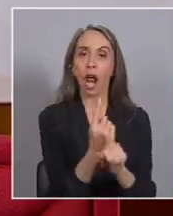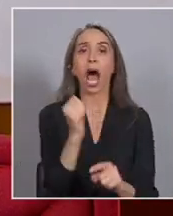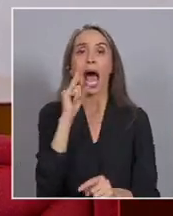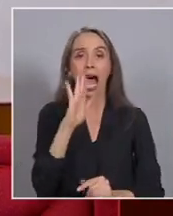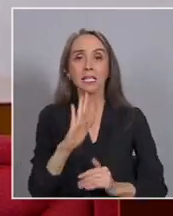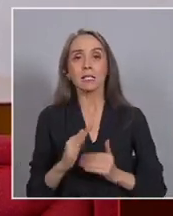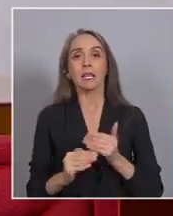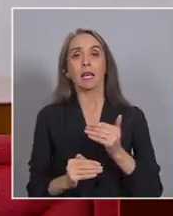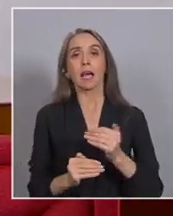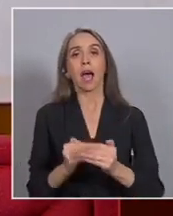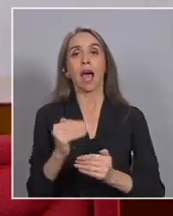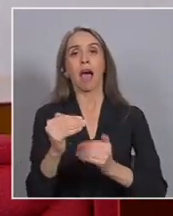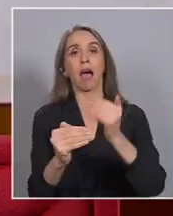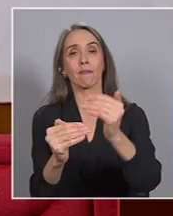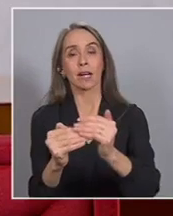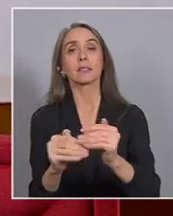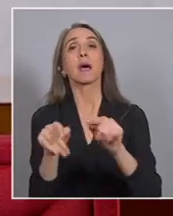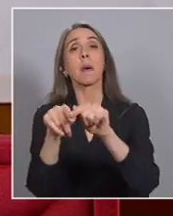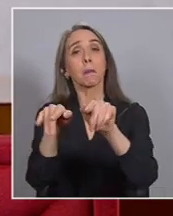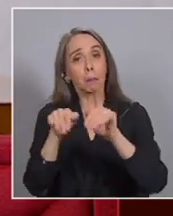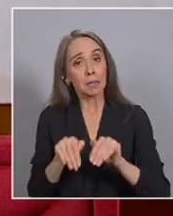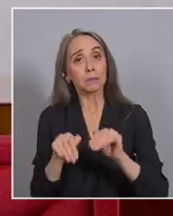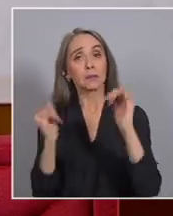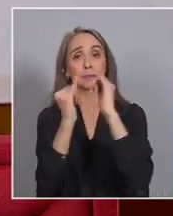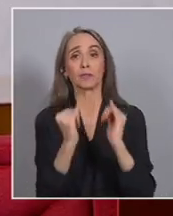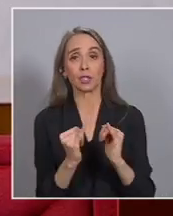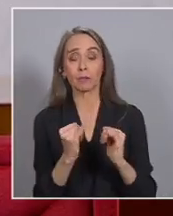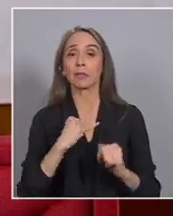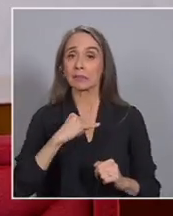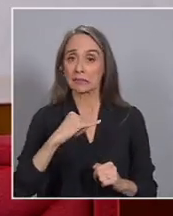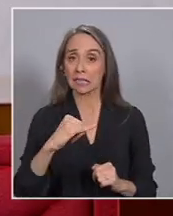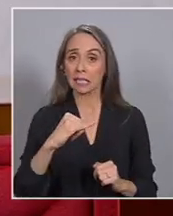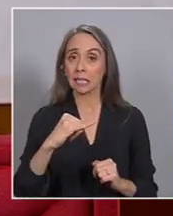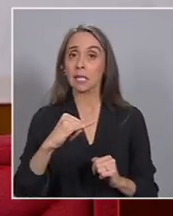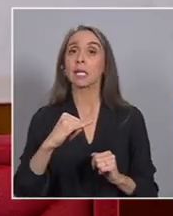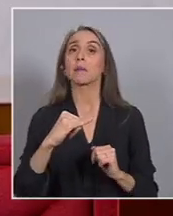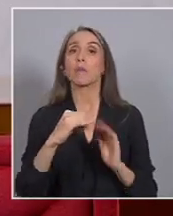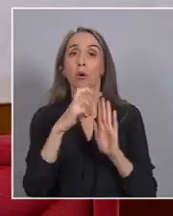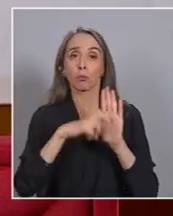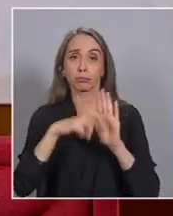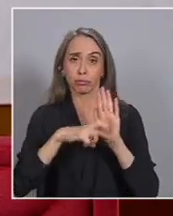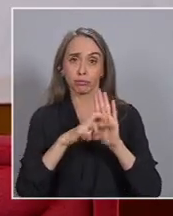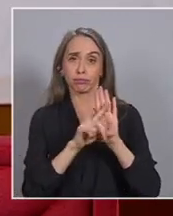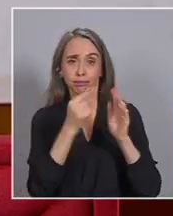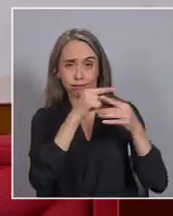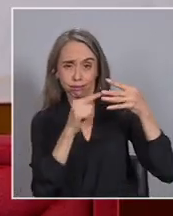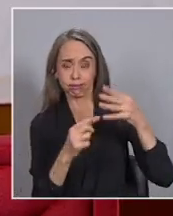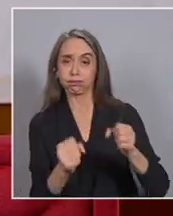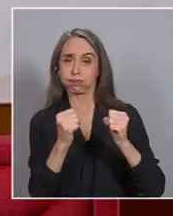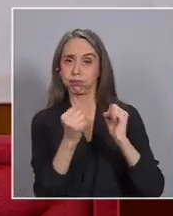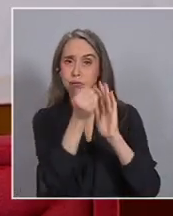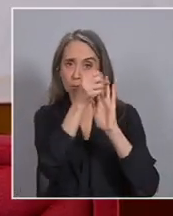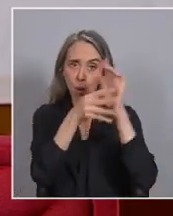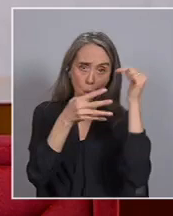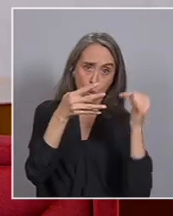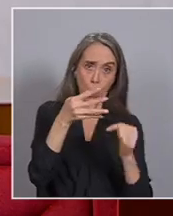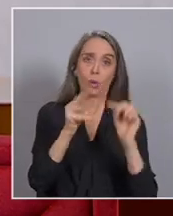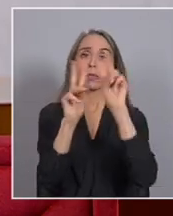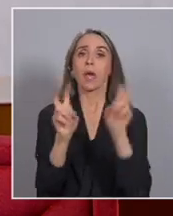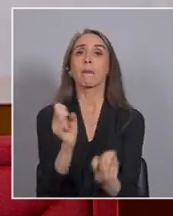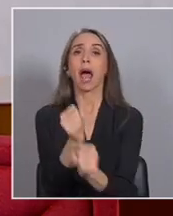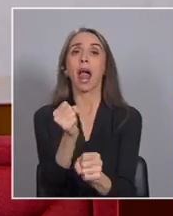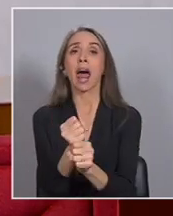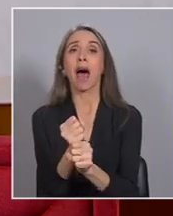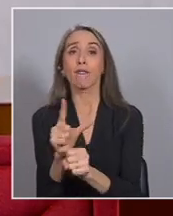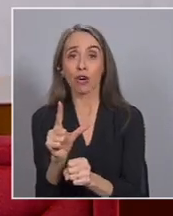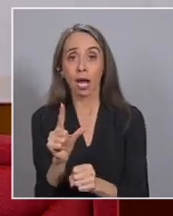vamos avanzando. Y de esta misma manera, seguimos impulsando una agenda robusta en materia laboral. Y acá